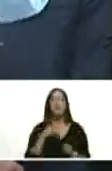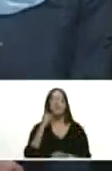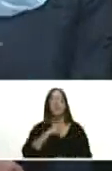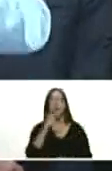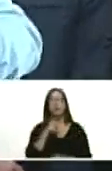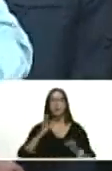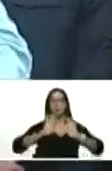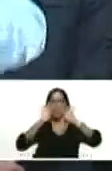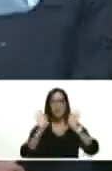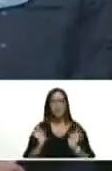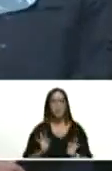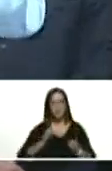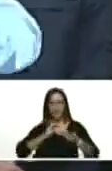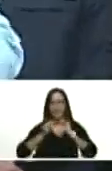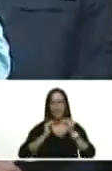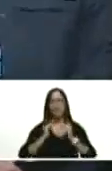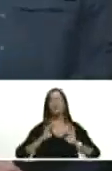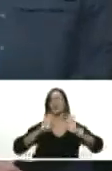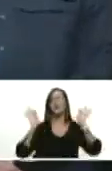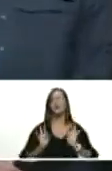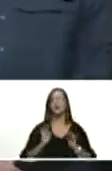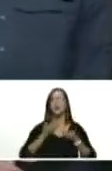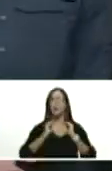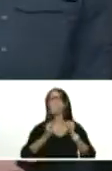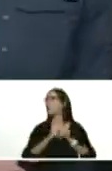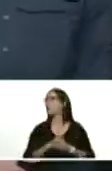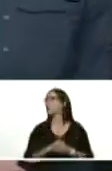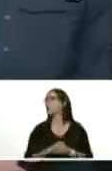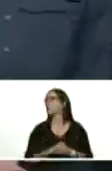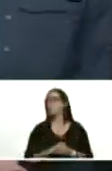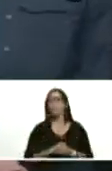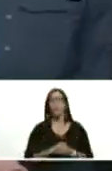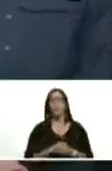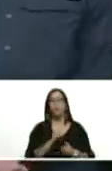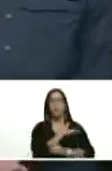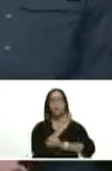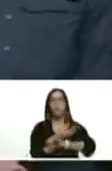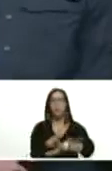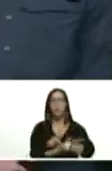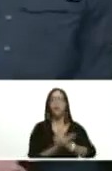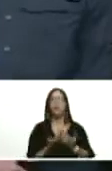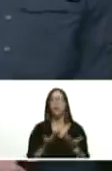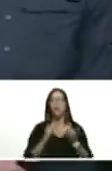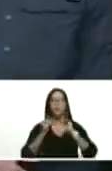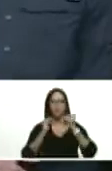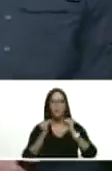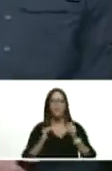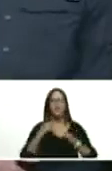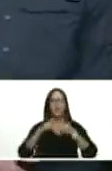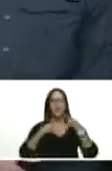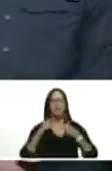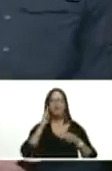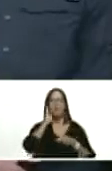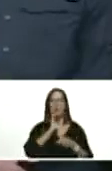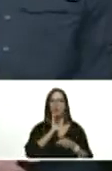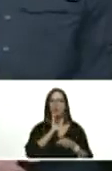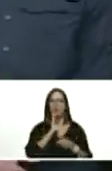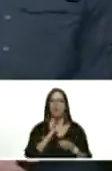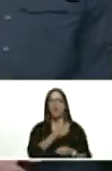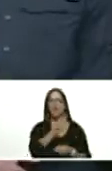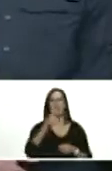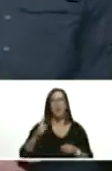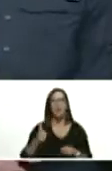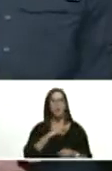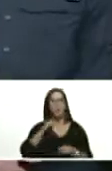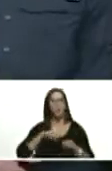de carácter ético y de carácter moral. Fortalezcamos la columna moral de la revolución bolivariana en cada uno de